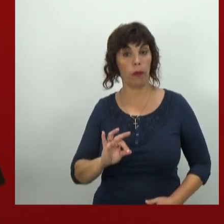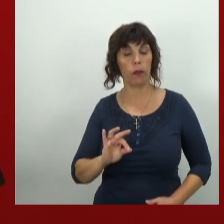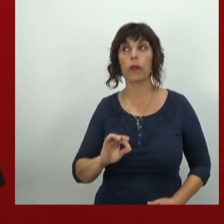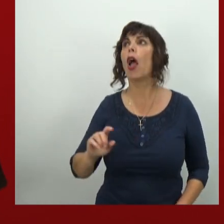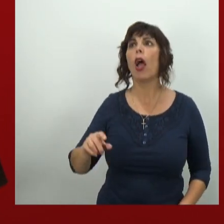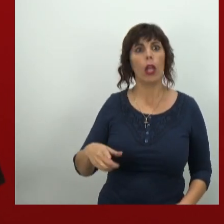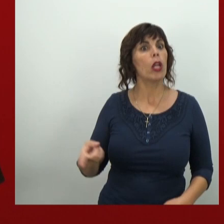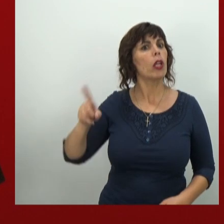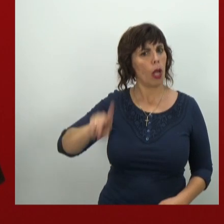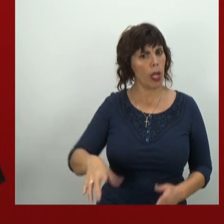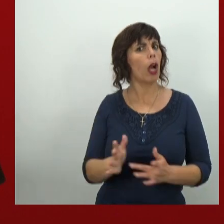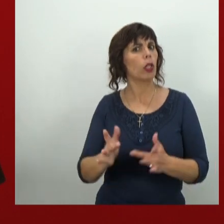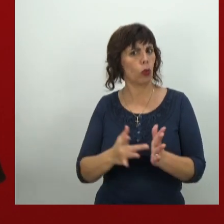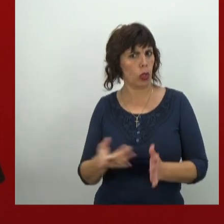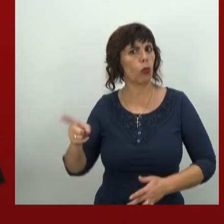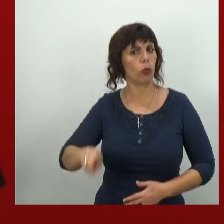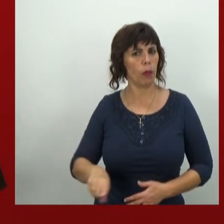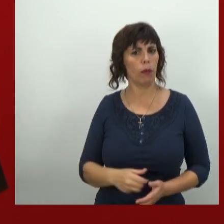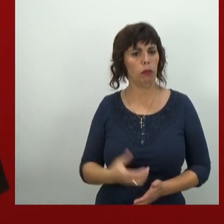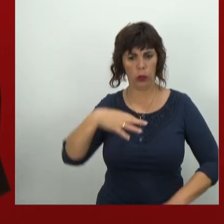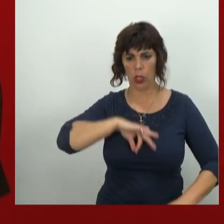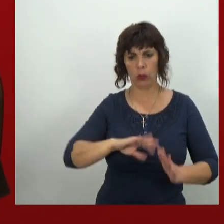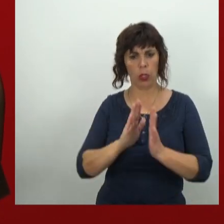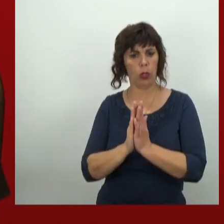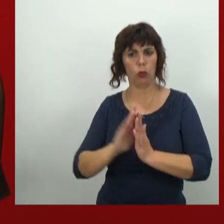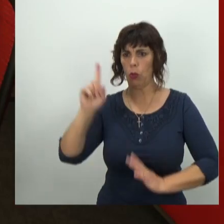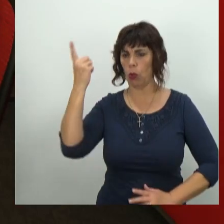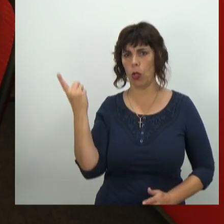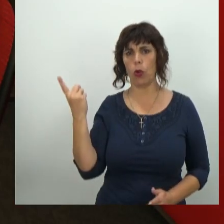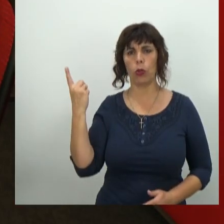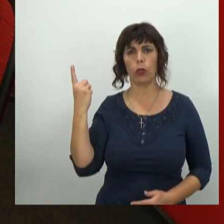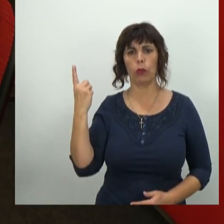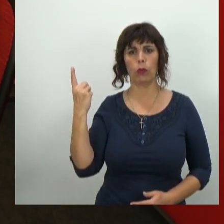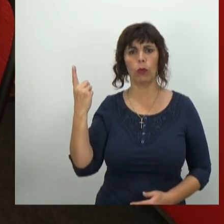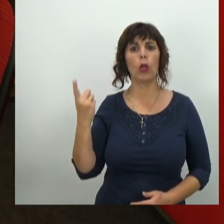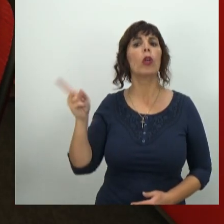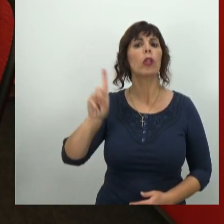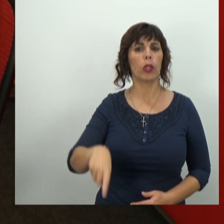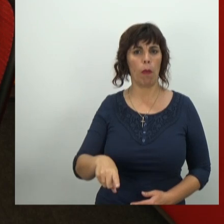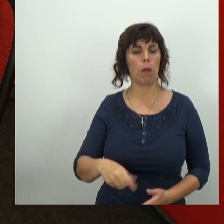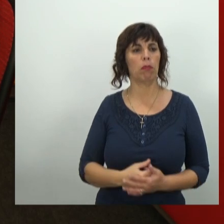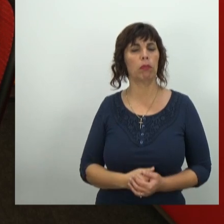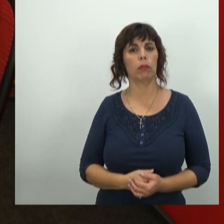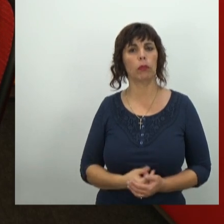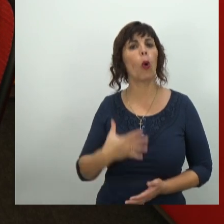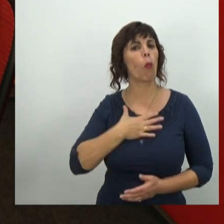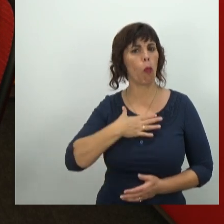omnipresente también, y el Espíritu Santo de Dios es omnipresente.